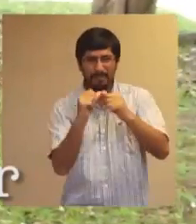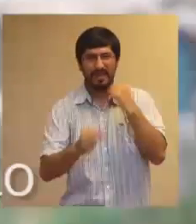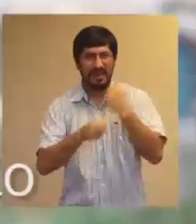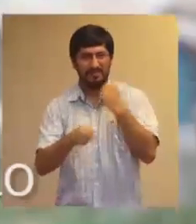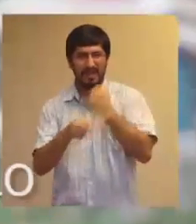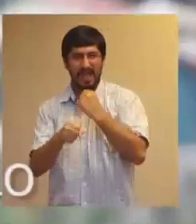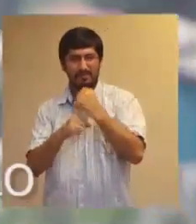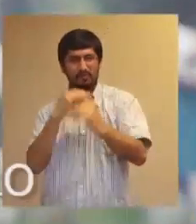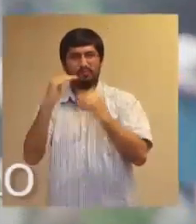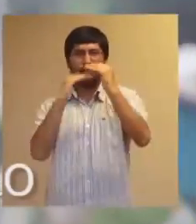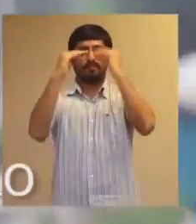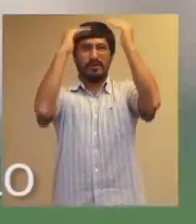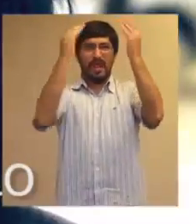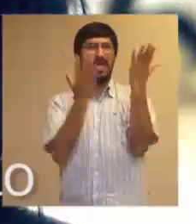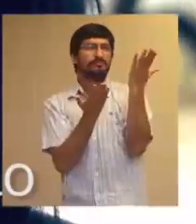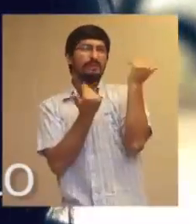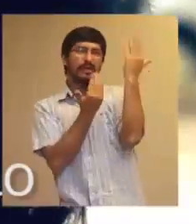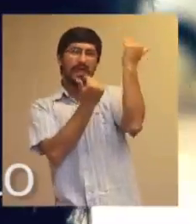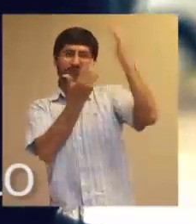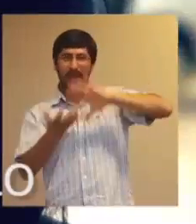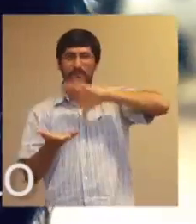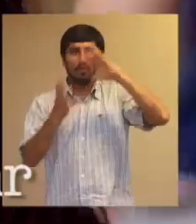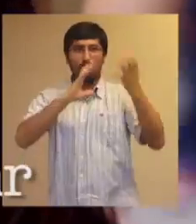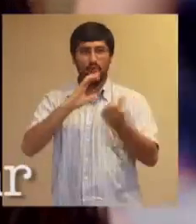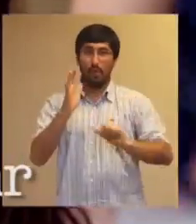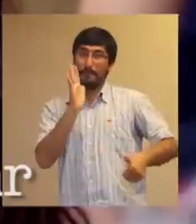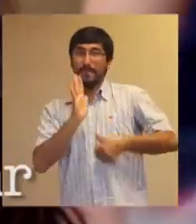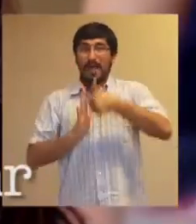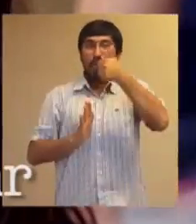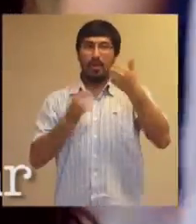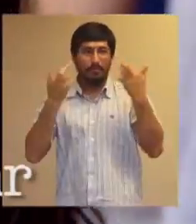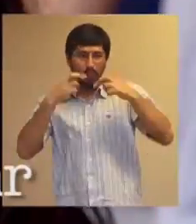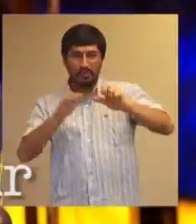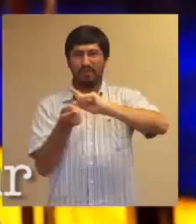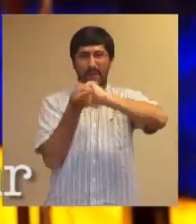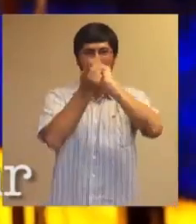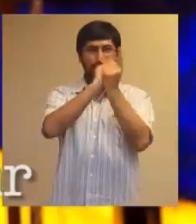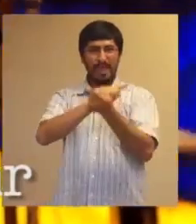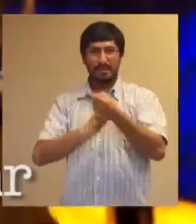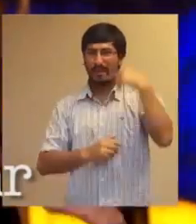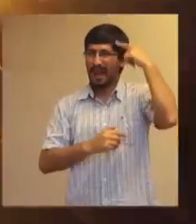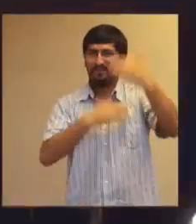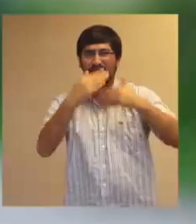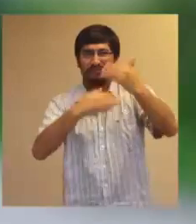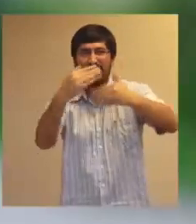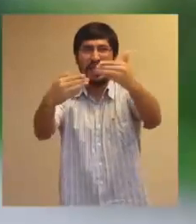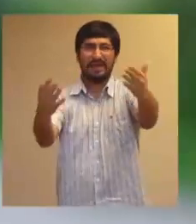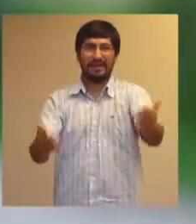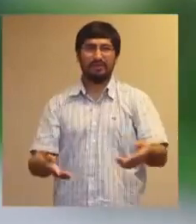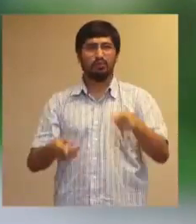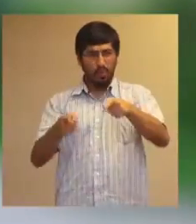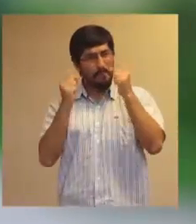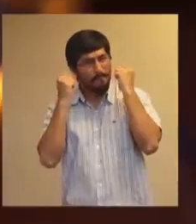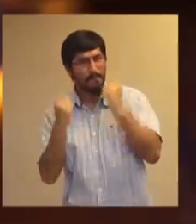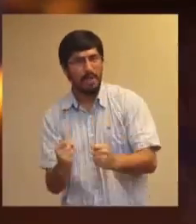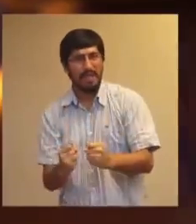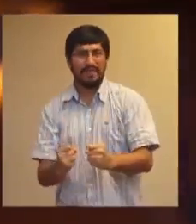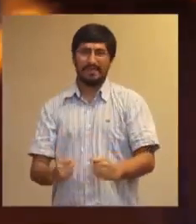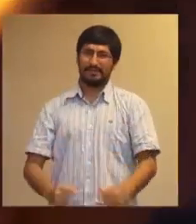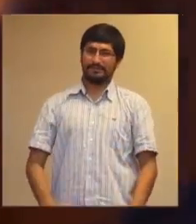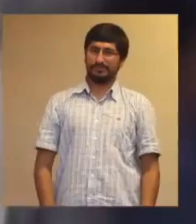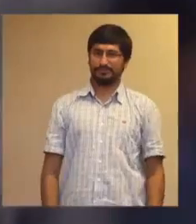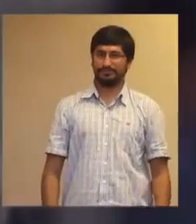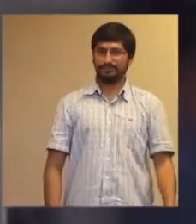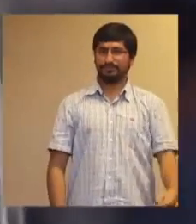en familia. La esperanza de un mundo que puede mejorar, la oportunidad de cambiar, la fuerza para avanzar. No pongan duda de lo que